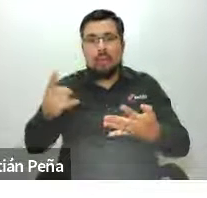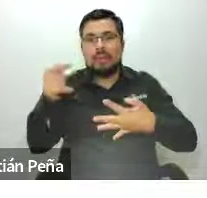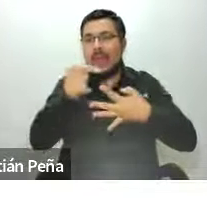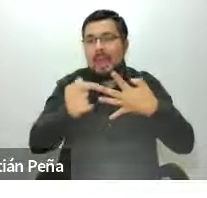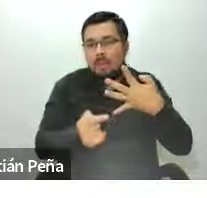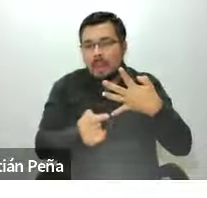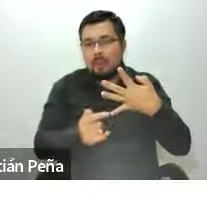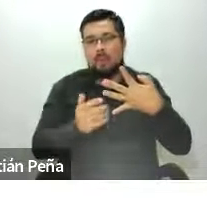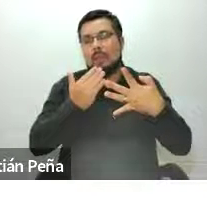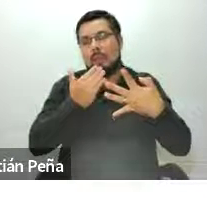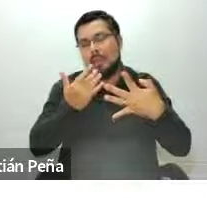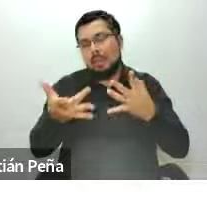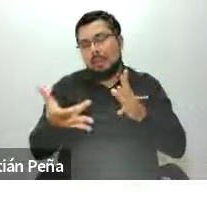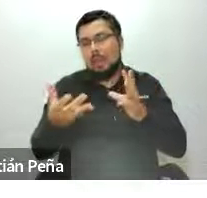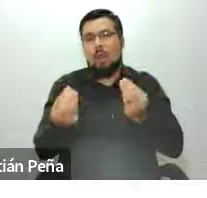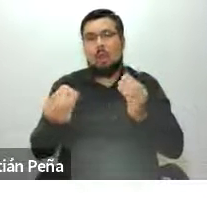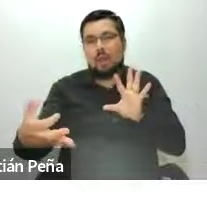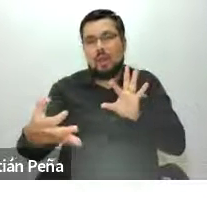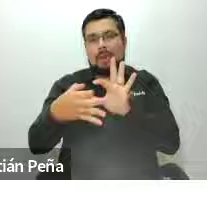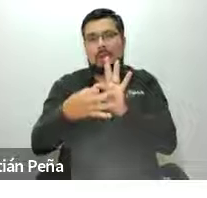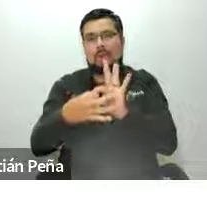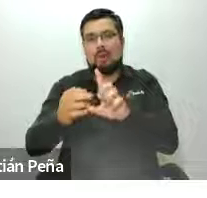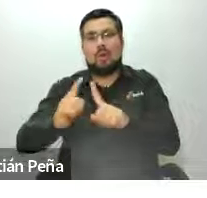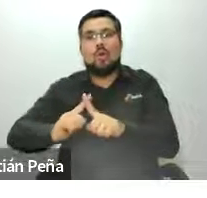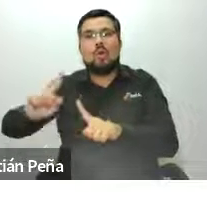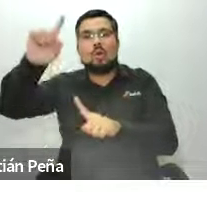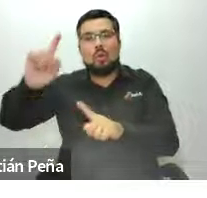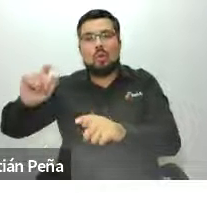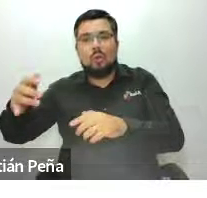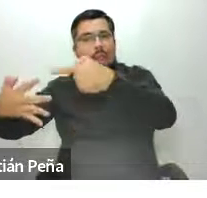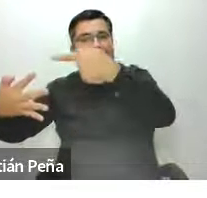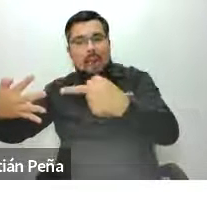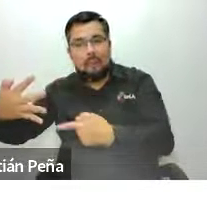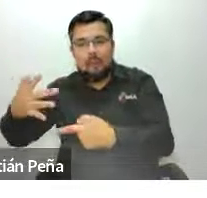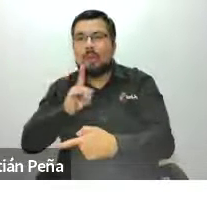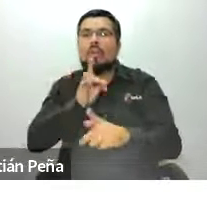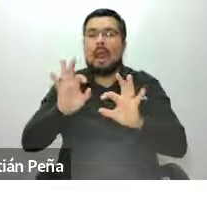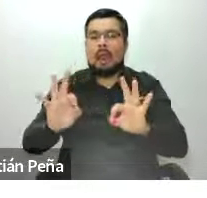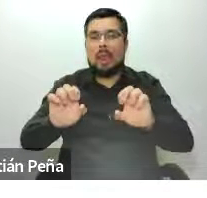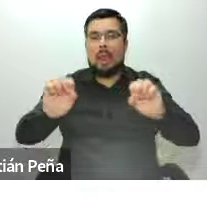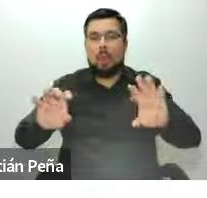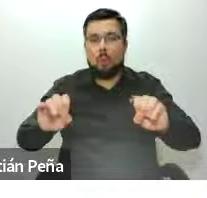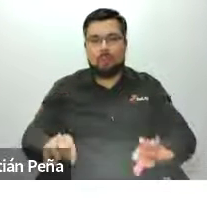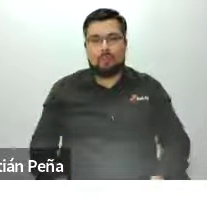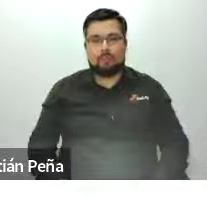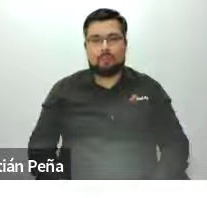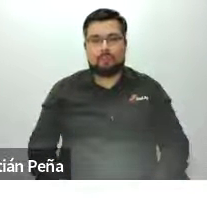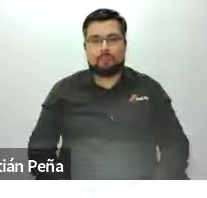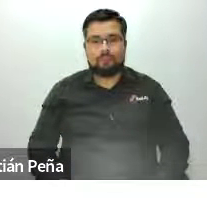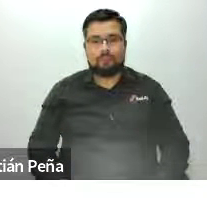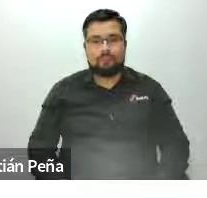haciendo relación, por supuesto, con estos otros elementos de la educación especial. Porque